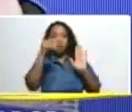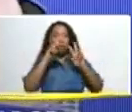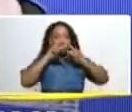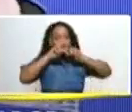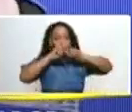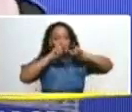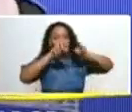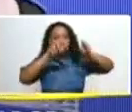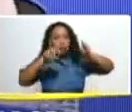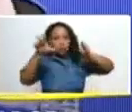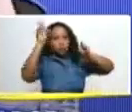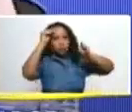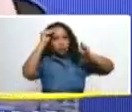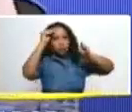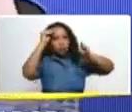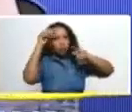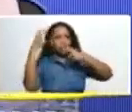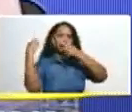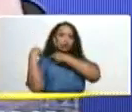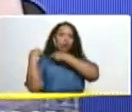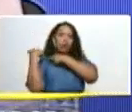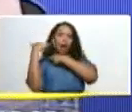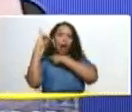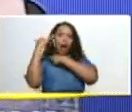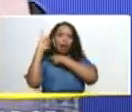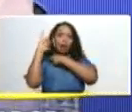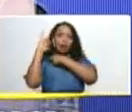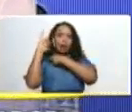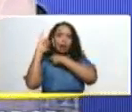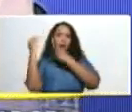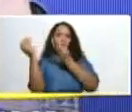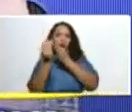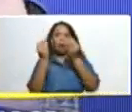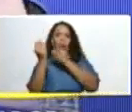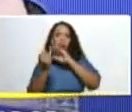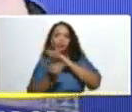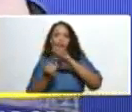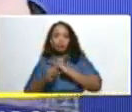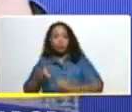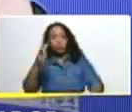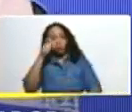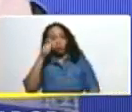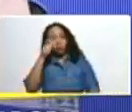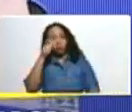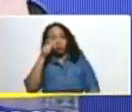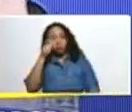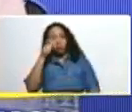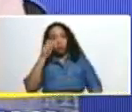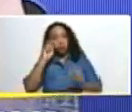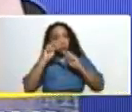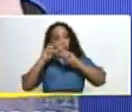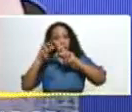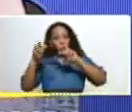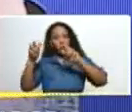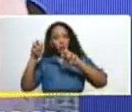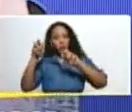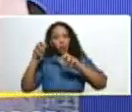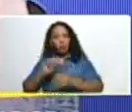investigación, entendiendo la responsabilidad que tenemos como órgano de seguridad en la investigación del